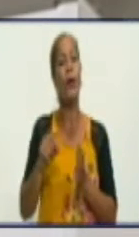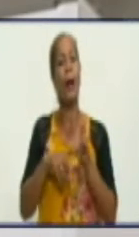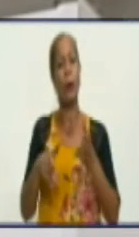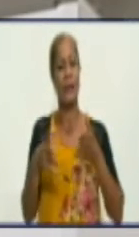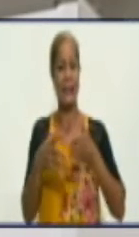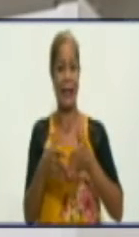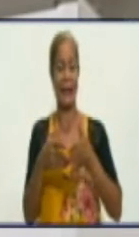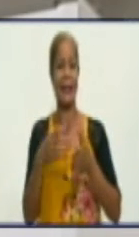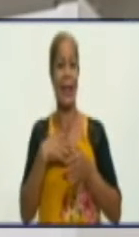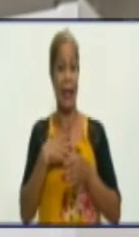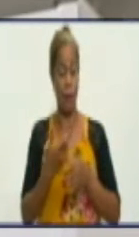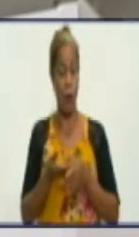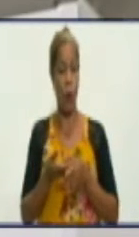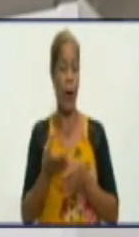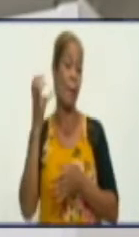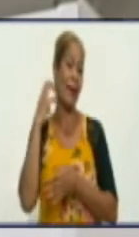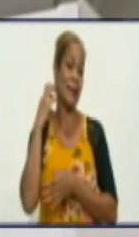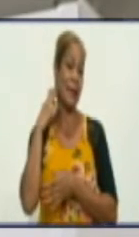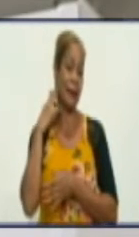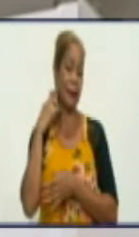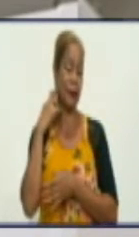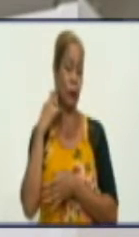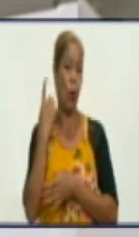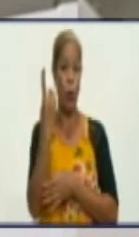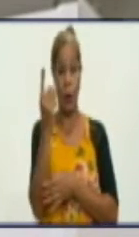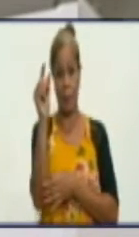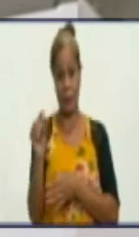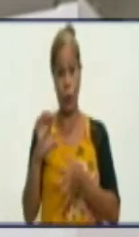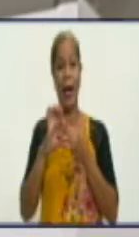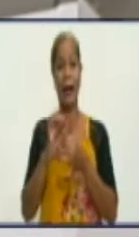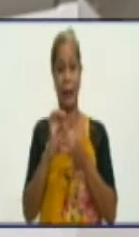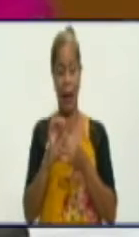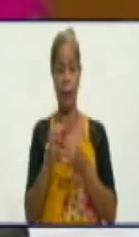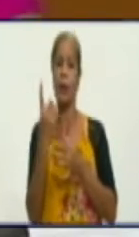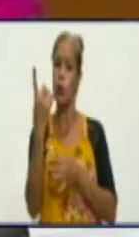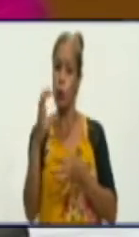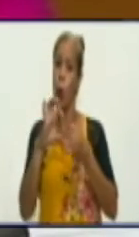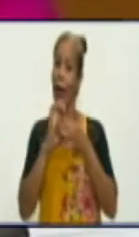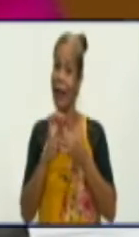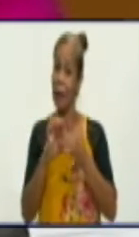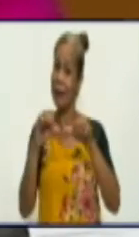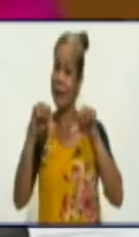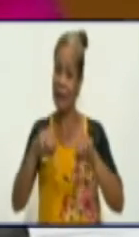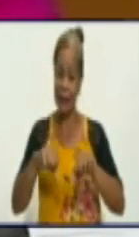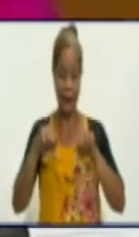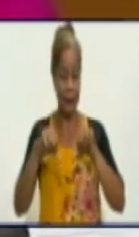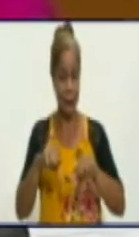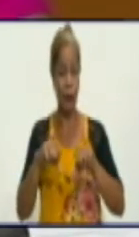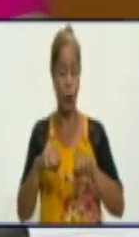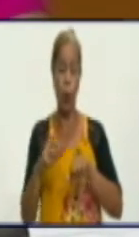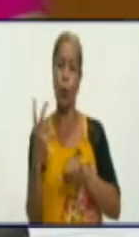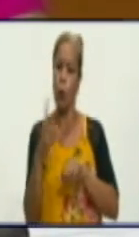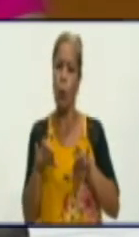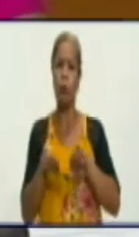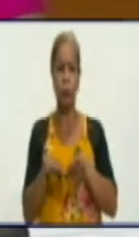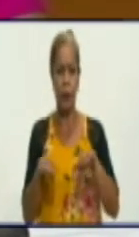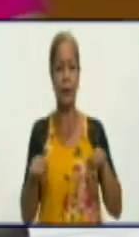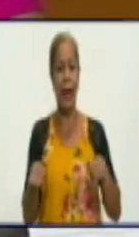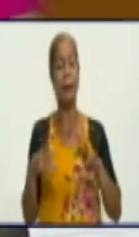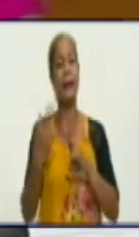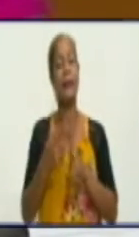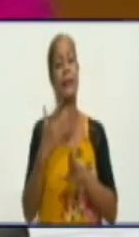en el Hospital Celia Sánchez Manduley, tenemos un paciente grave y un paciente crítico, evolucionando de manera estable los dos. Y en Santiago